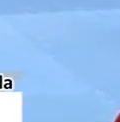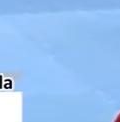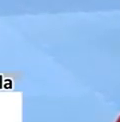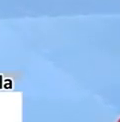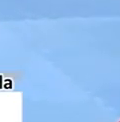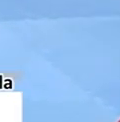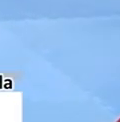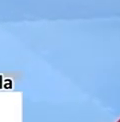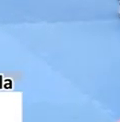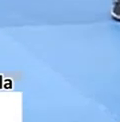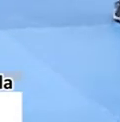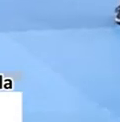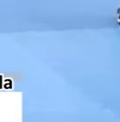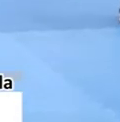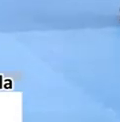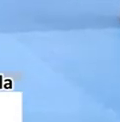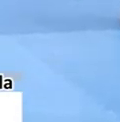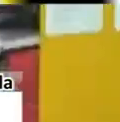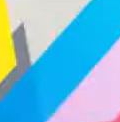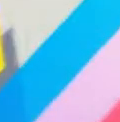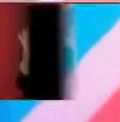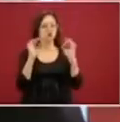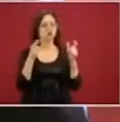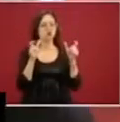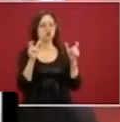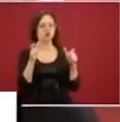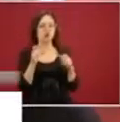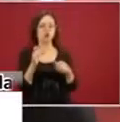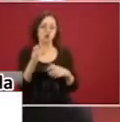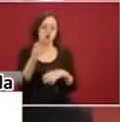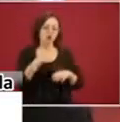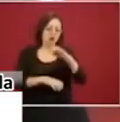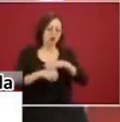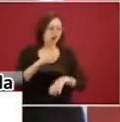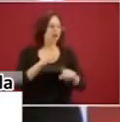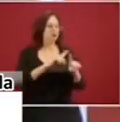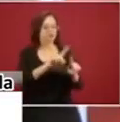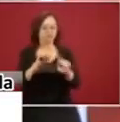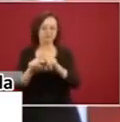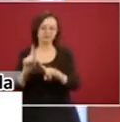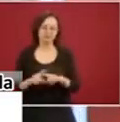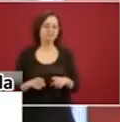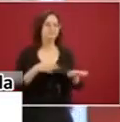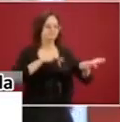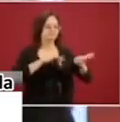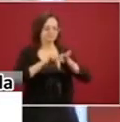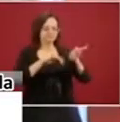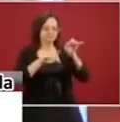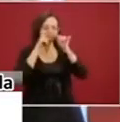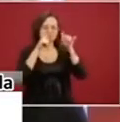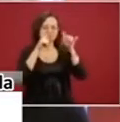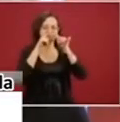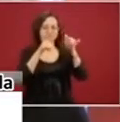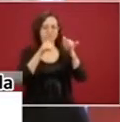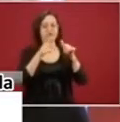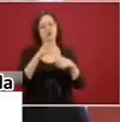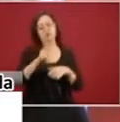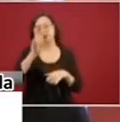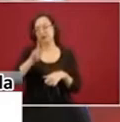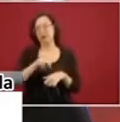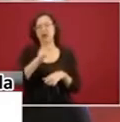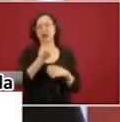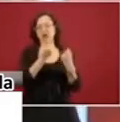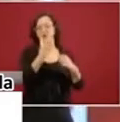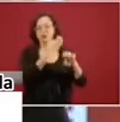de la asociación, Germán Guerrero. El secretario de Relaciones Exteriores, Marcelo Ebrard, informó que hasta este momento